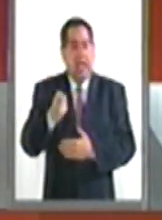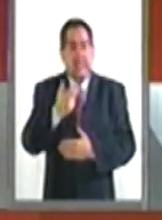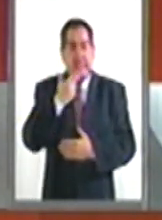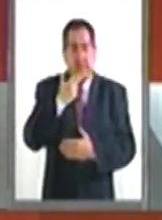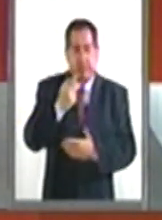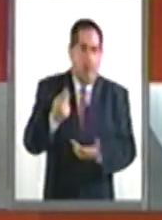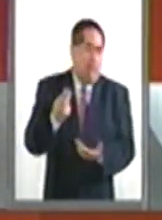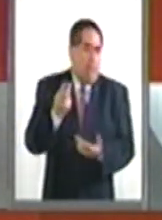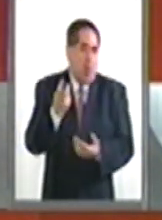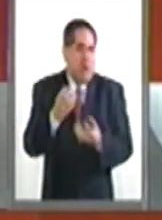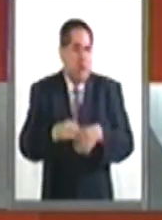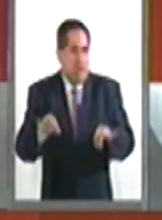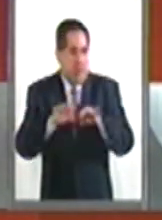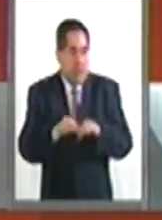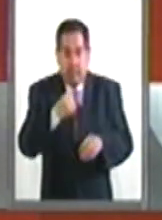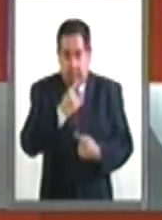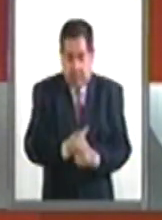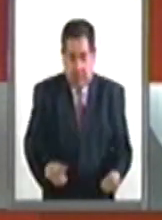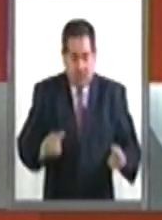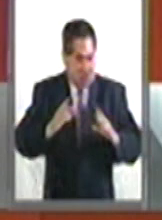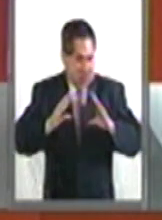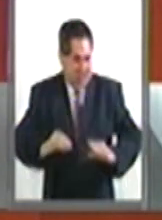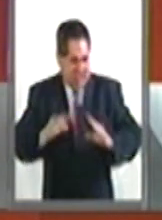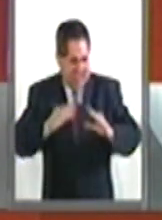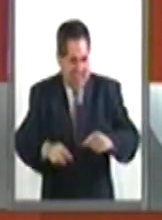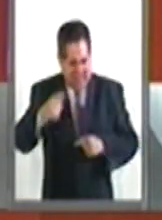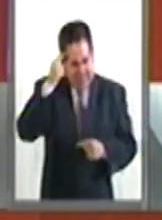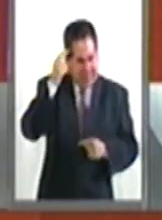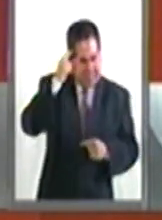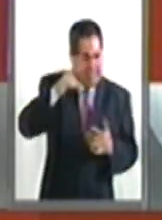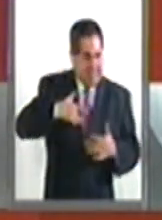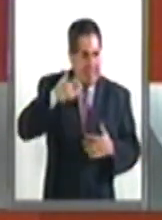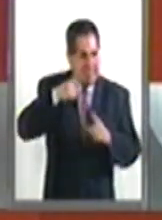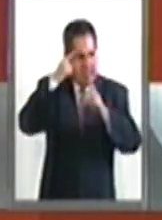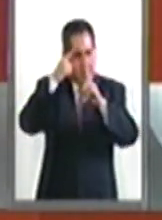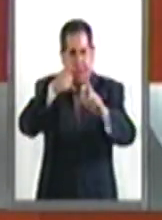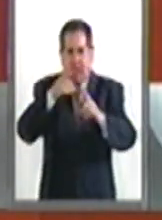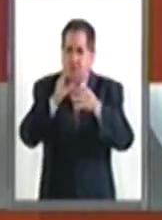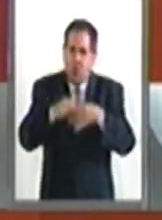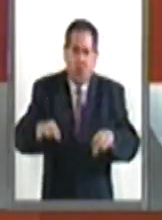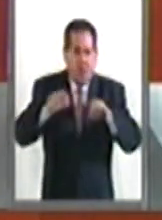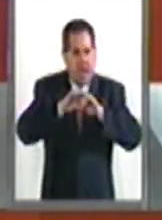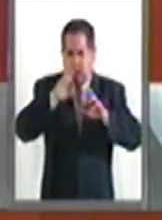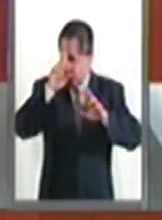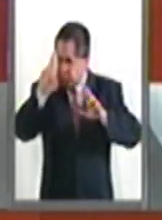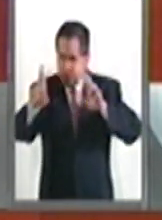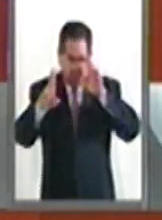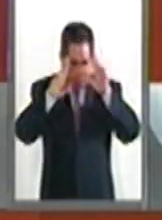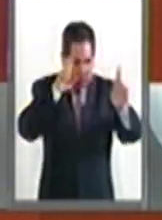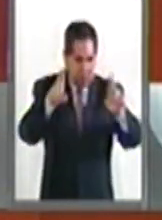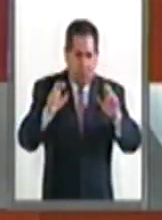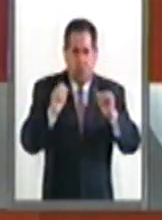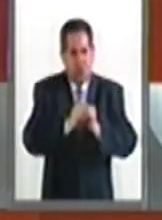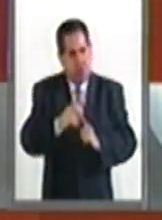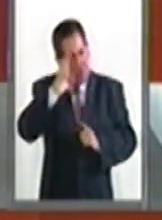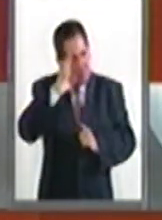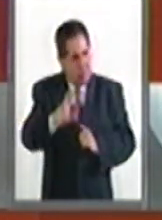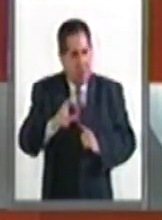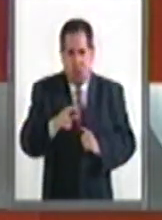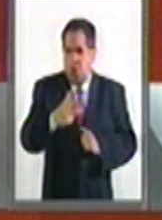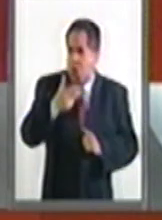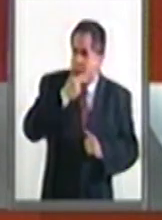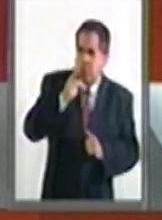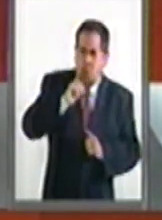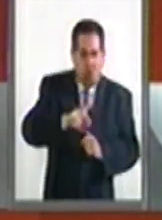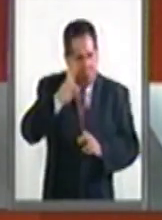a las siguientes generaciones con criterios puntuales de objetivos que respeten a los otros, que respeten entre